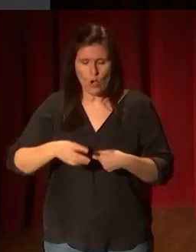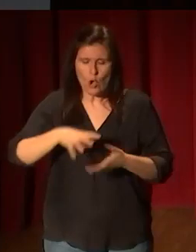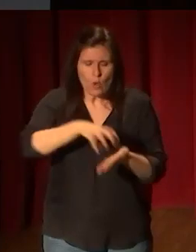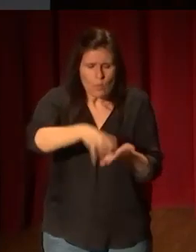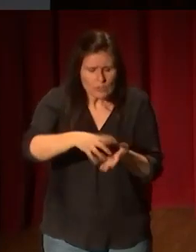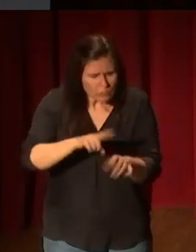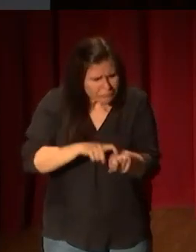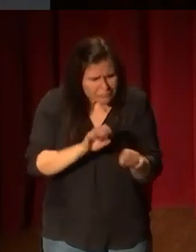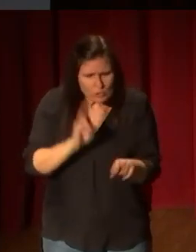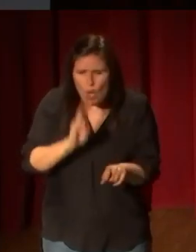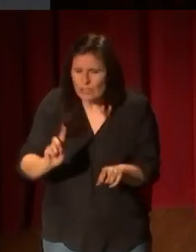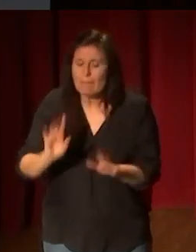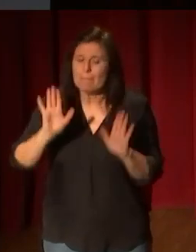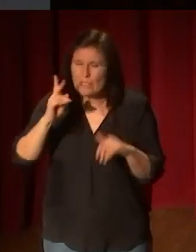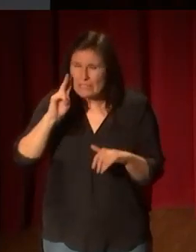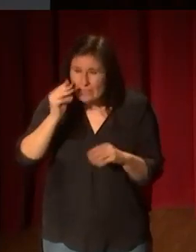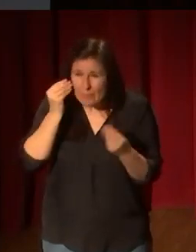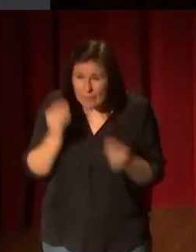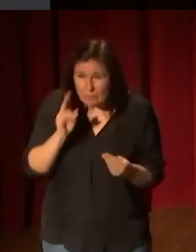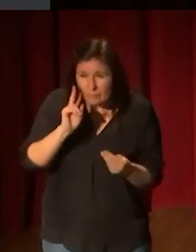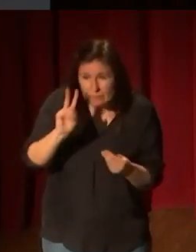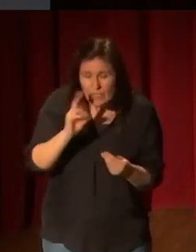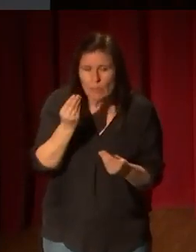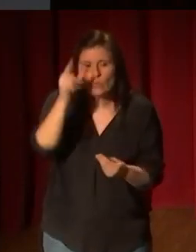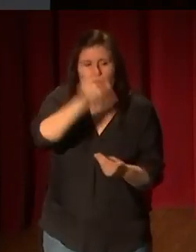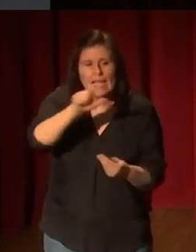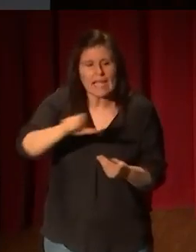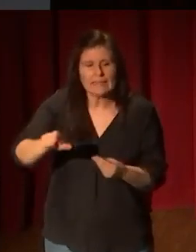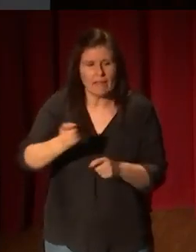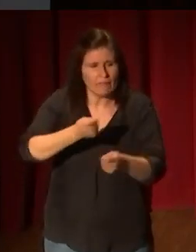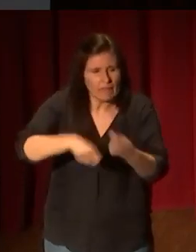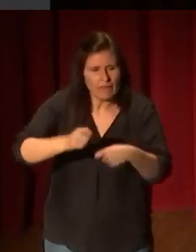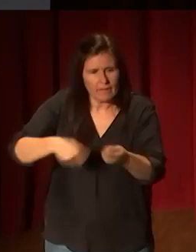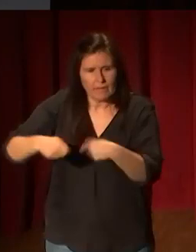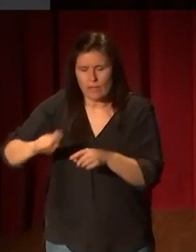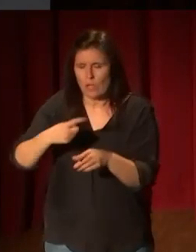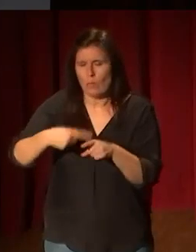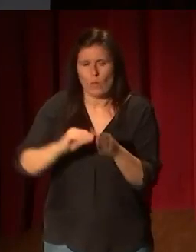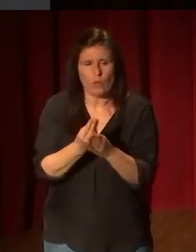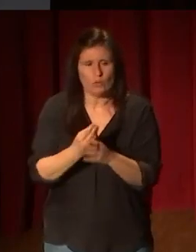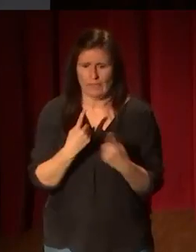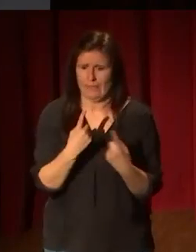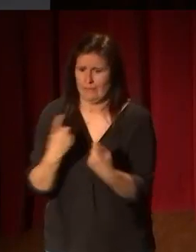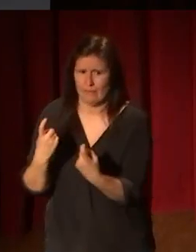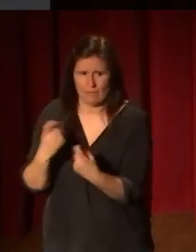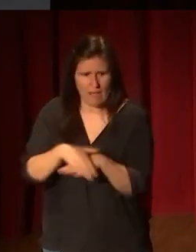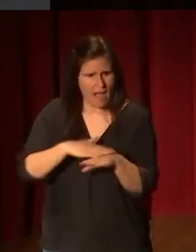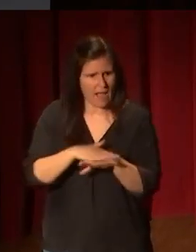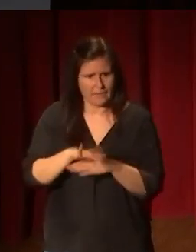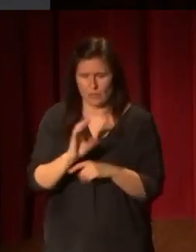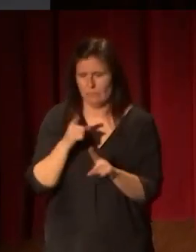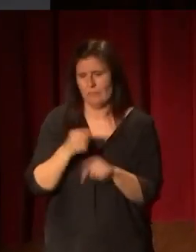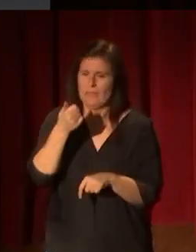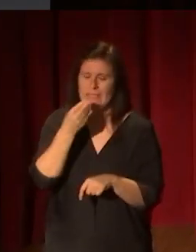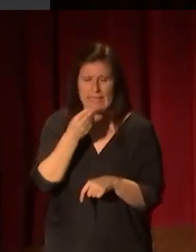característicos pero si se fijan vemos muchas personas vendiendo productos de primera necesidad alimenticios